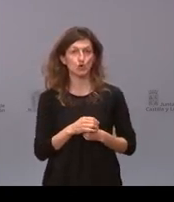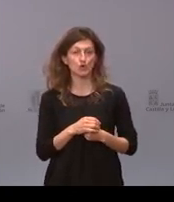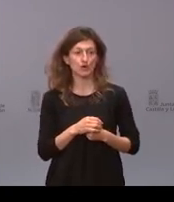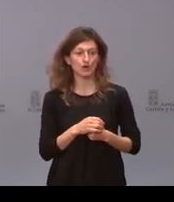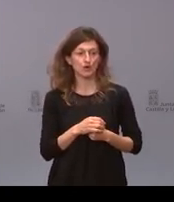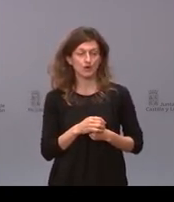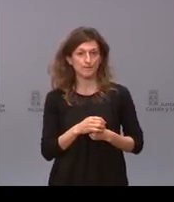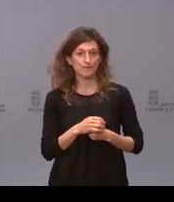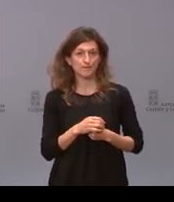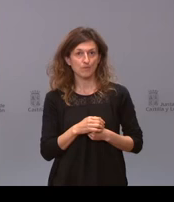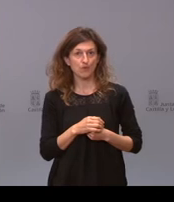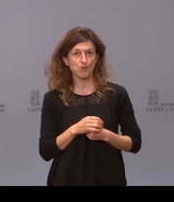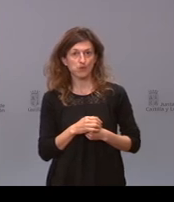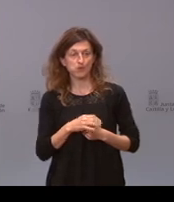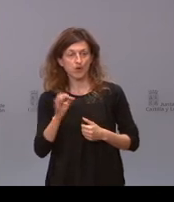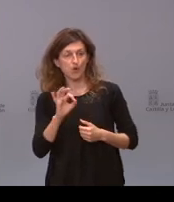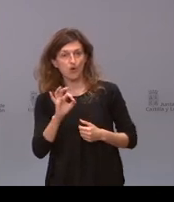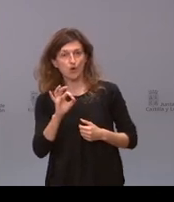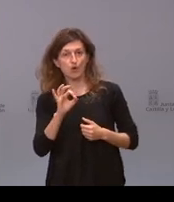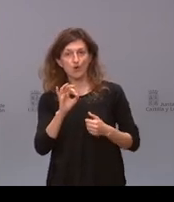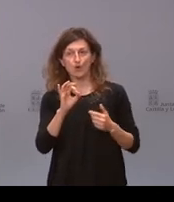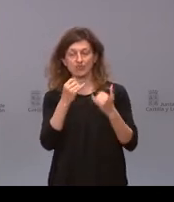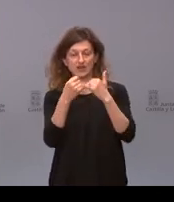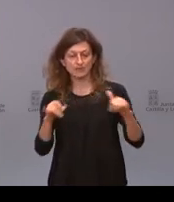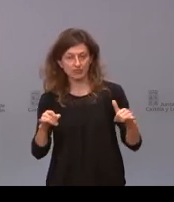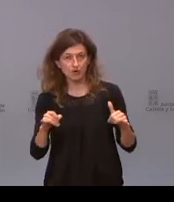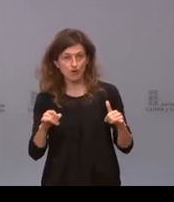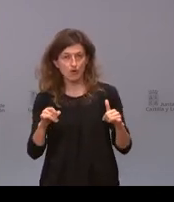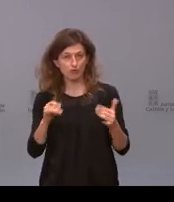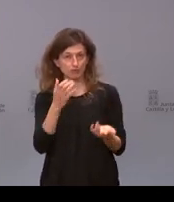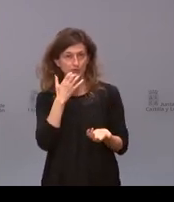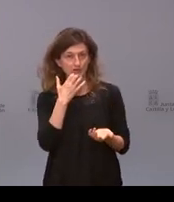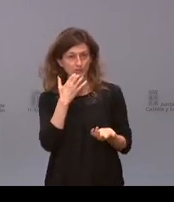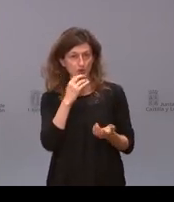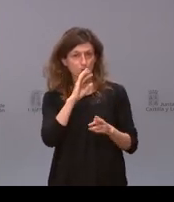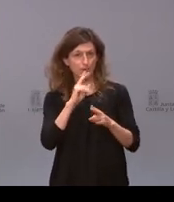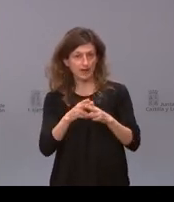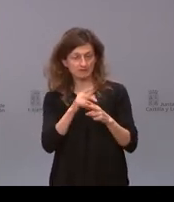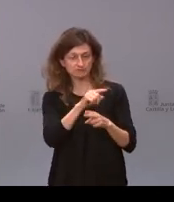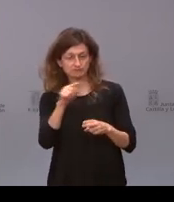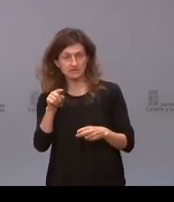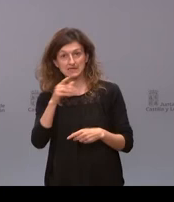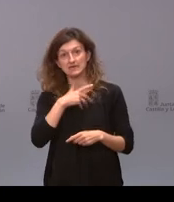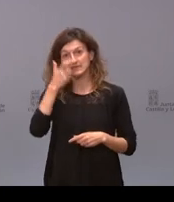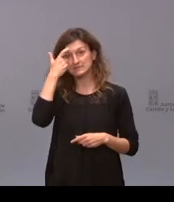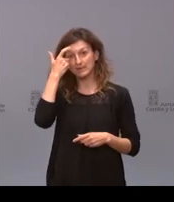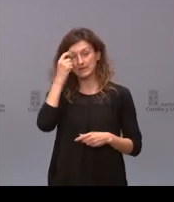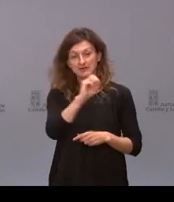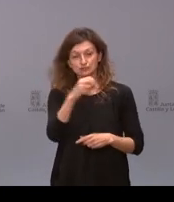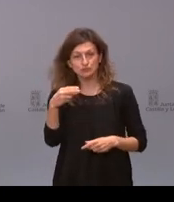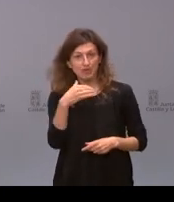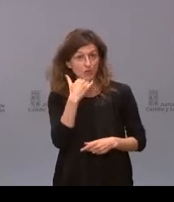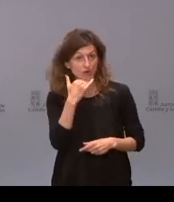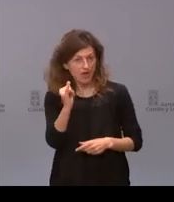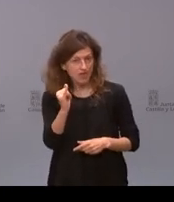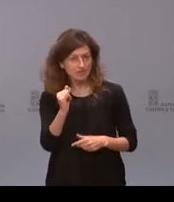en una gimnasia en una celebración o en algún bar que ya sabes y esto ha tenido un resultado en